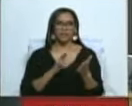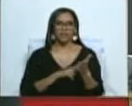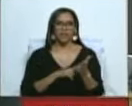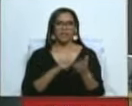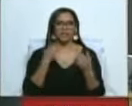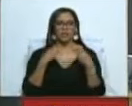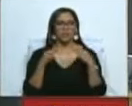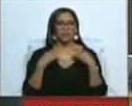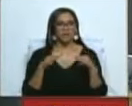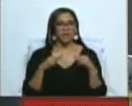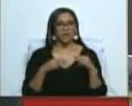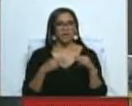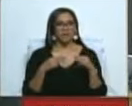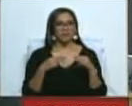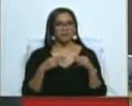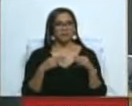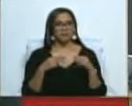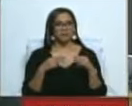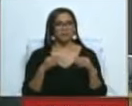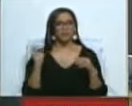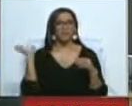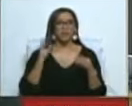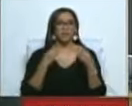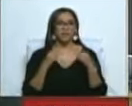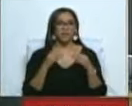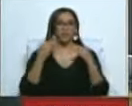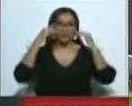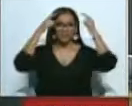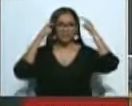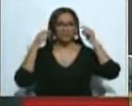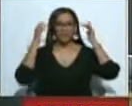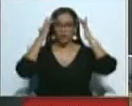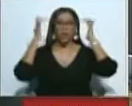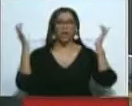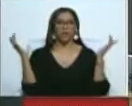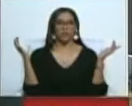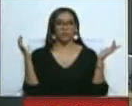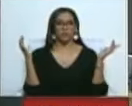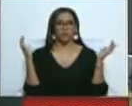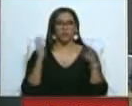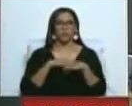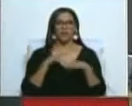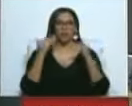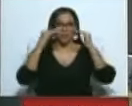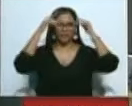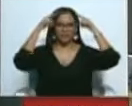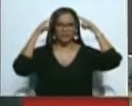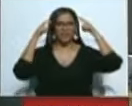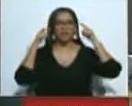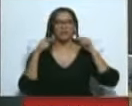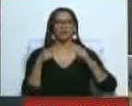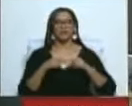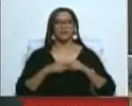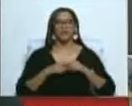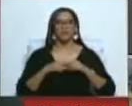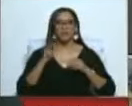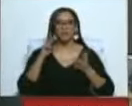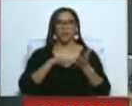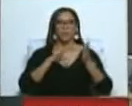mensaje. Viene un mensaje. El comandante Chávez era un genio, es un genio. Porque el comandante Chávez, presidente en el